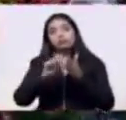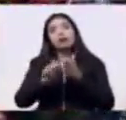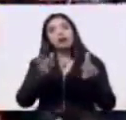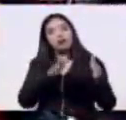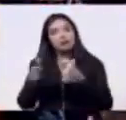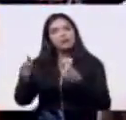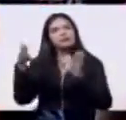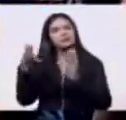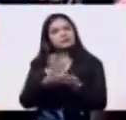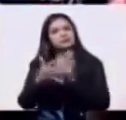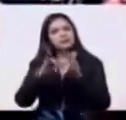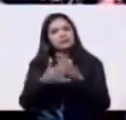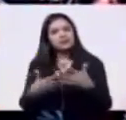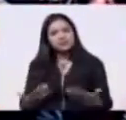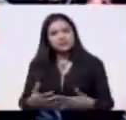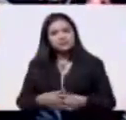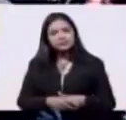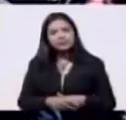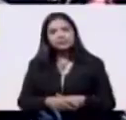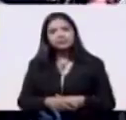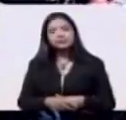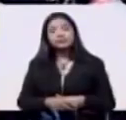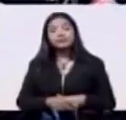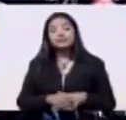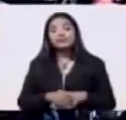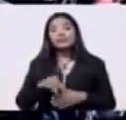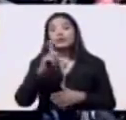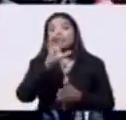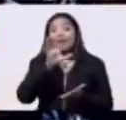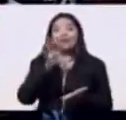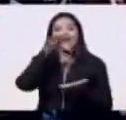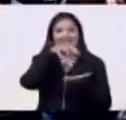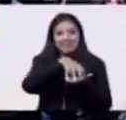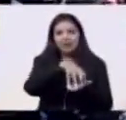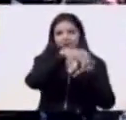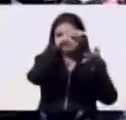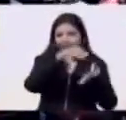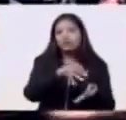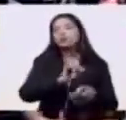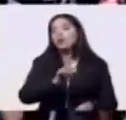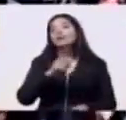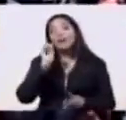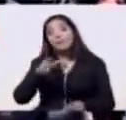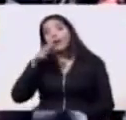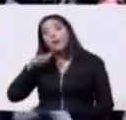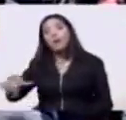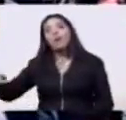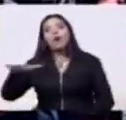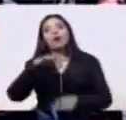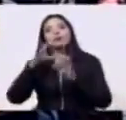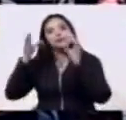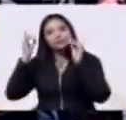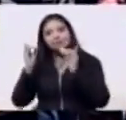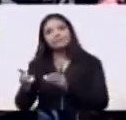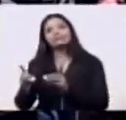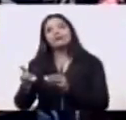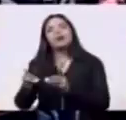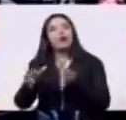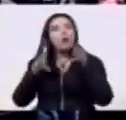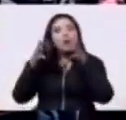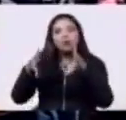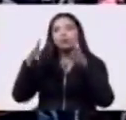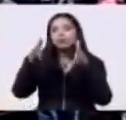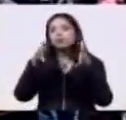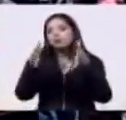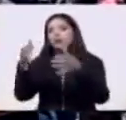implica que más allá de la estructura del Estado es el pueblo como soberano el que toma las decisiones y orienta todas las